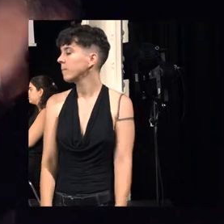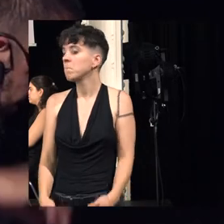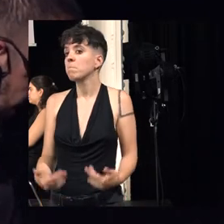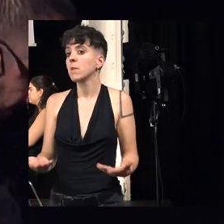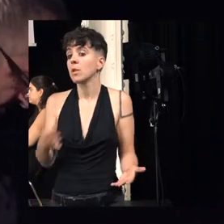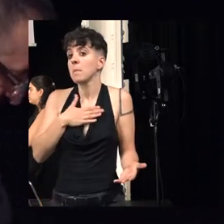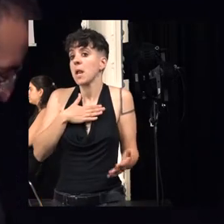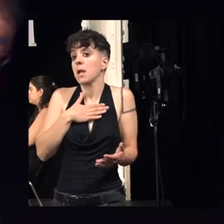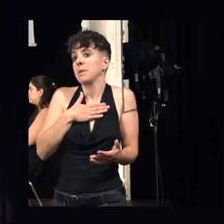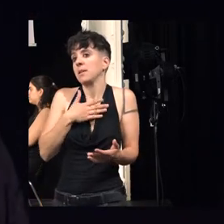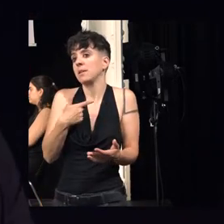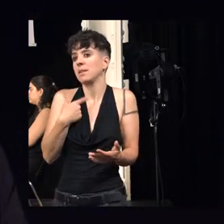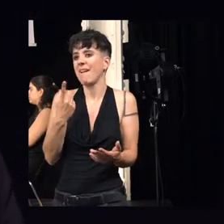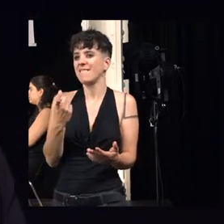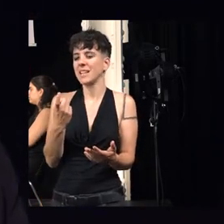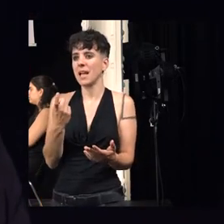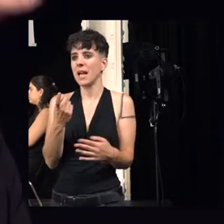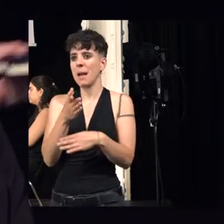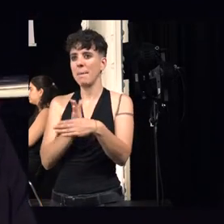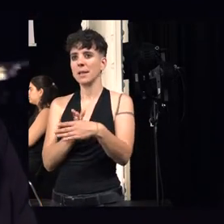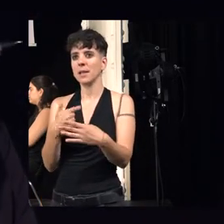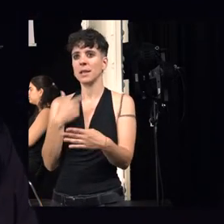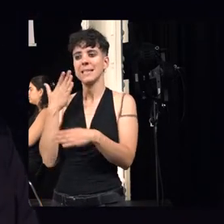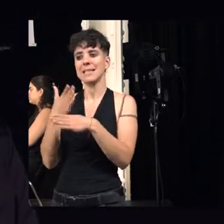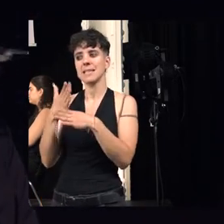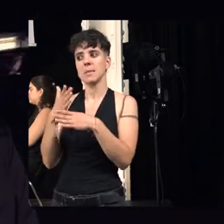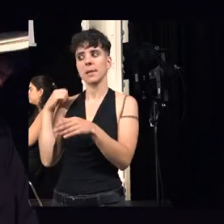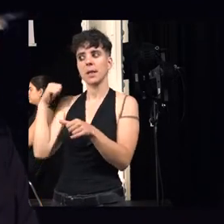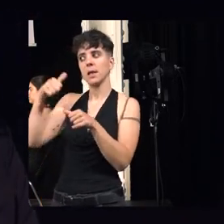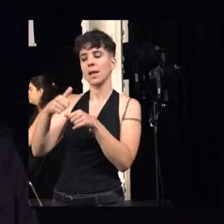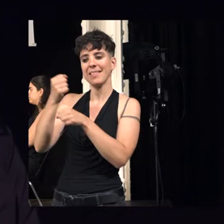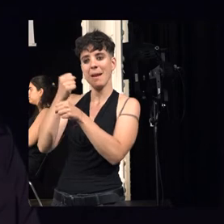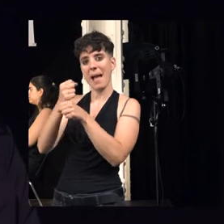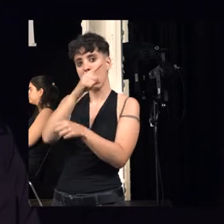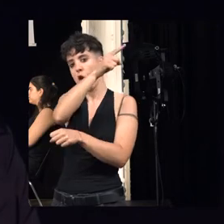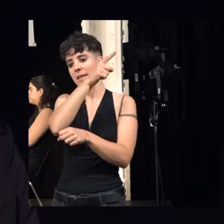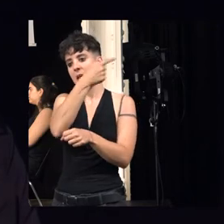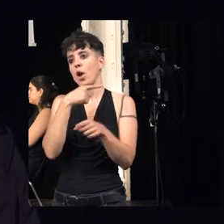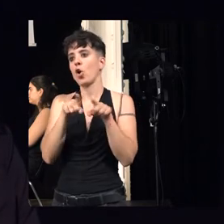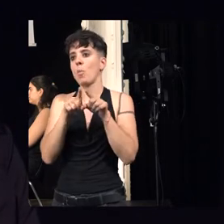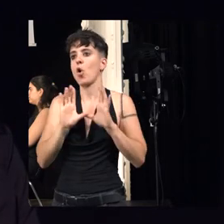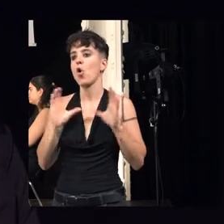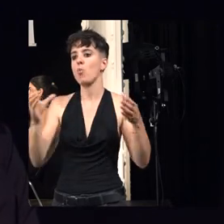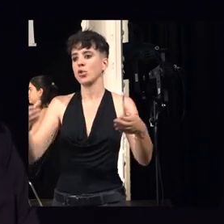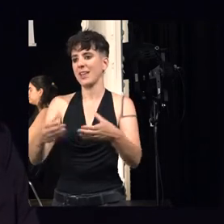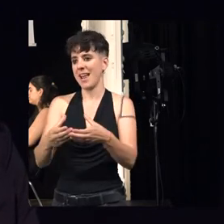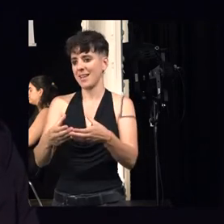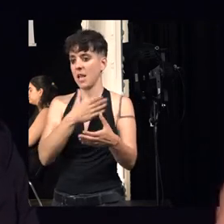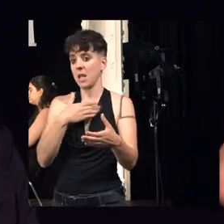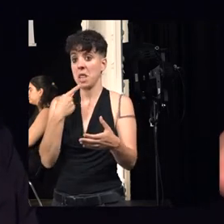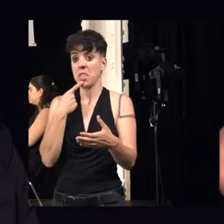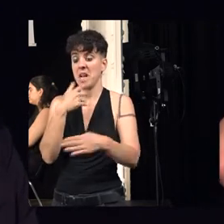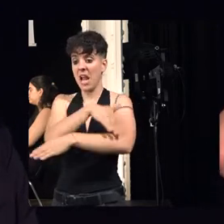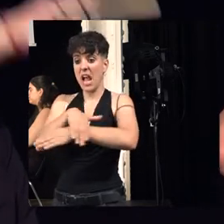Entonces, para mí me faltaba la parte que siempre habíamos trabajado allá. Yo le llamo comunitaria, pero tiene que ver con trabajar en la